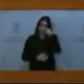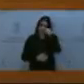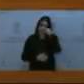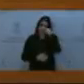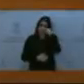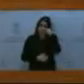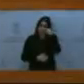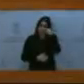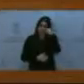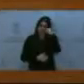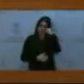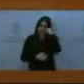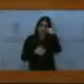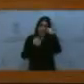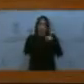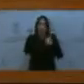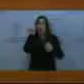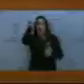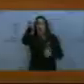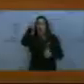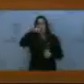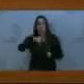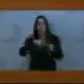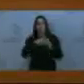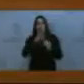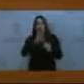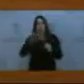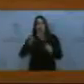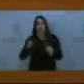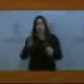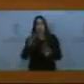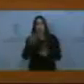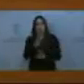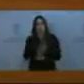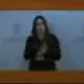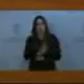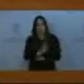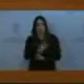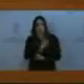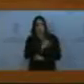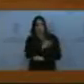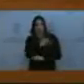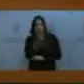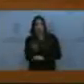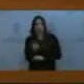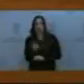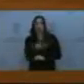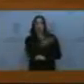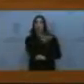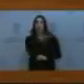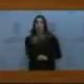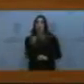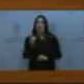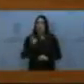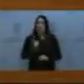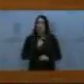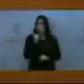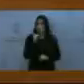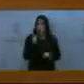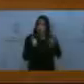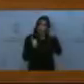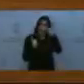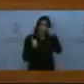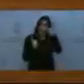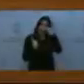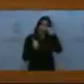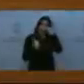Con esta iniciativa que presenta el Grupo Parlamentario Popular, señorías, ustedes tendrán la oportunidad de dar